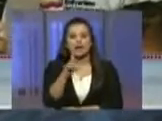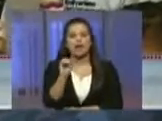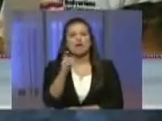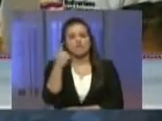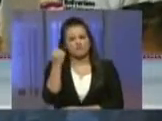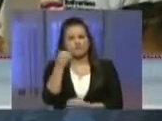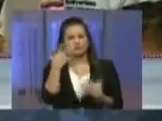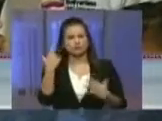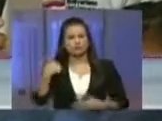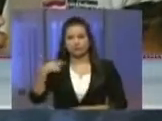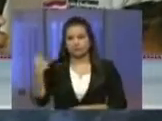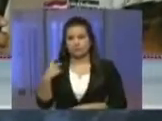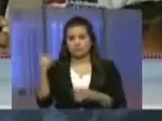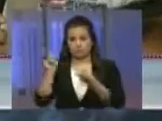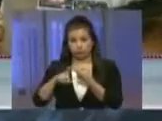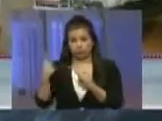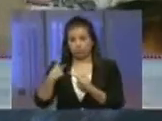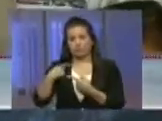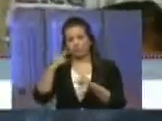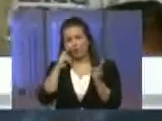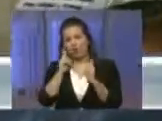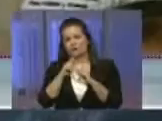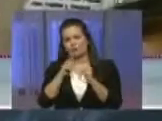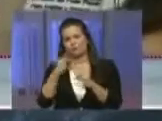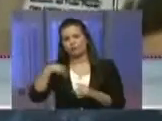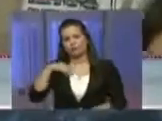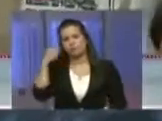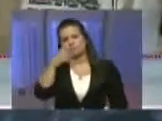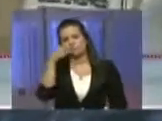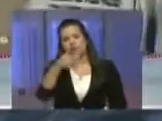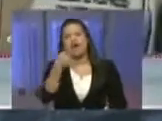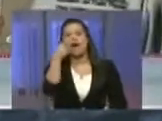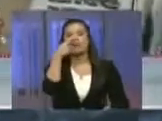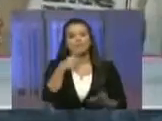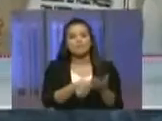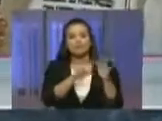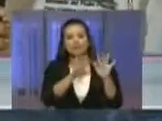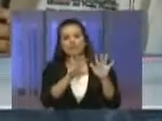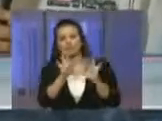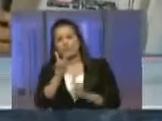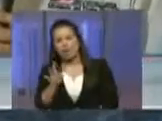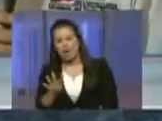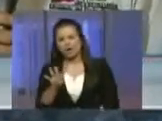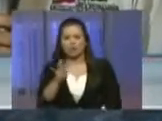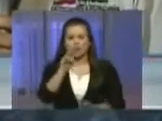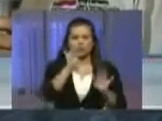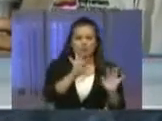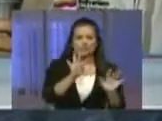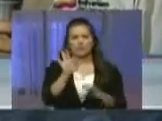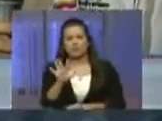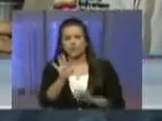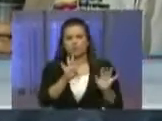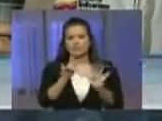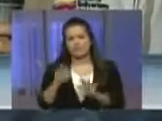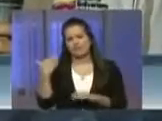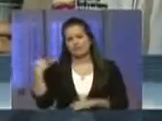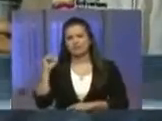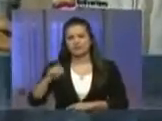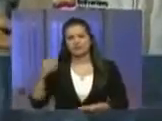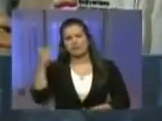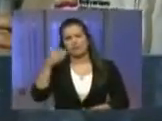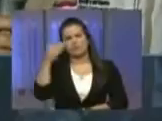yo bastante nos movimos en los años 94 95 96 por toda esa zona construyendo corredores para otra